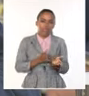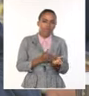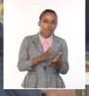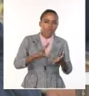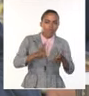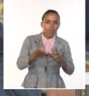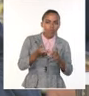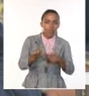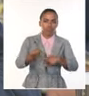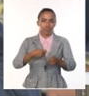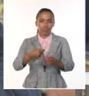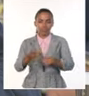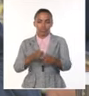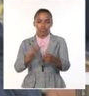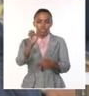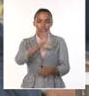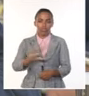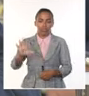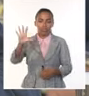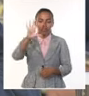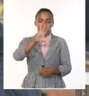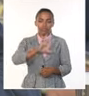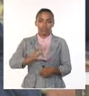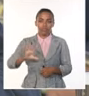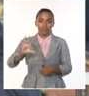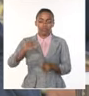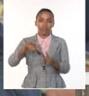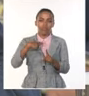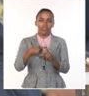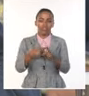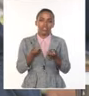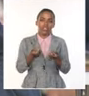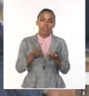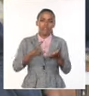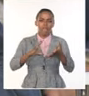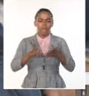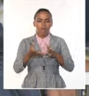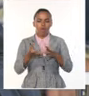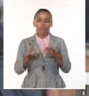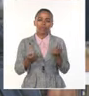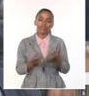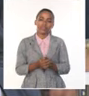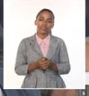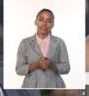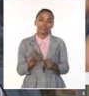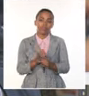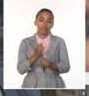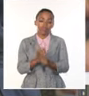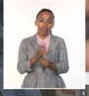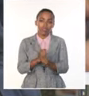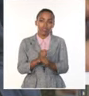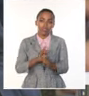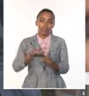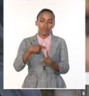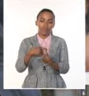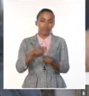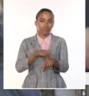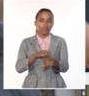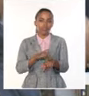la adopción de una hoja de ruta con los mecanismos y actividades, así como los plazos y formas para su